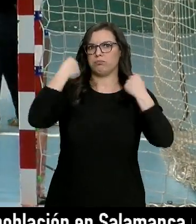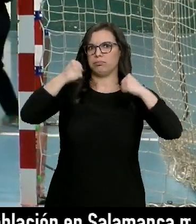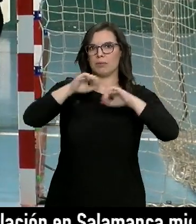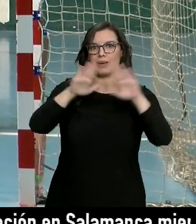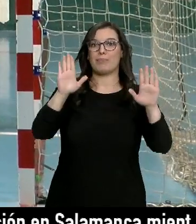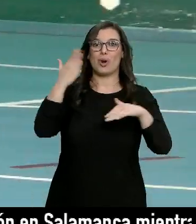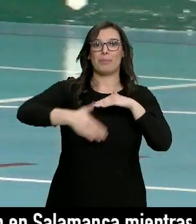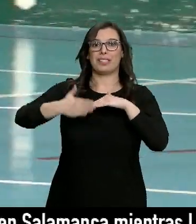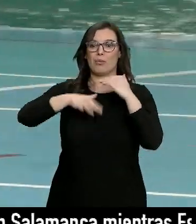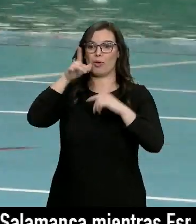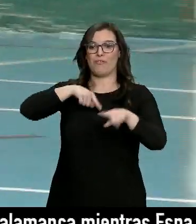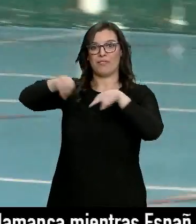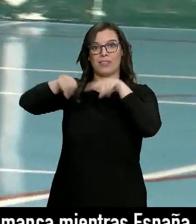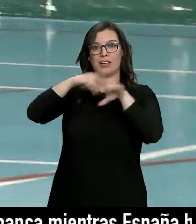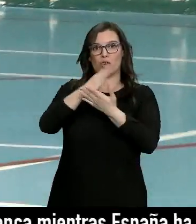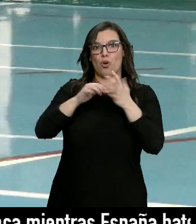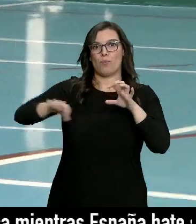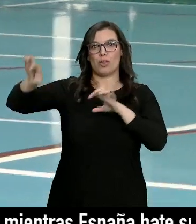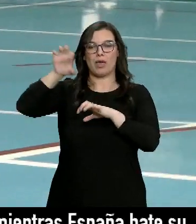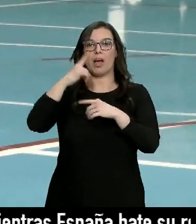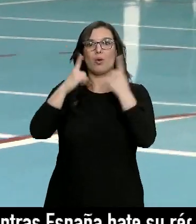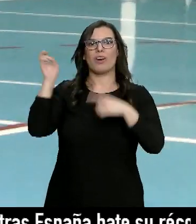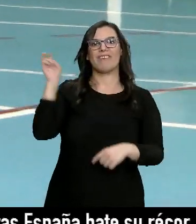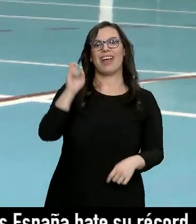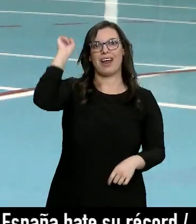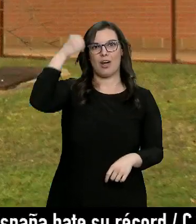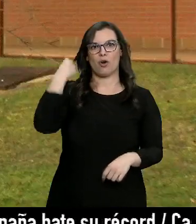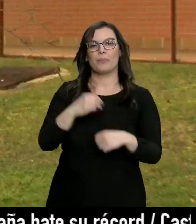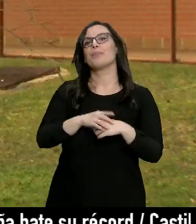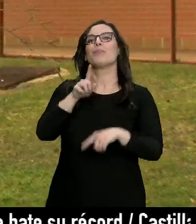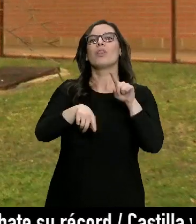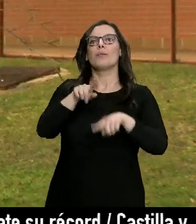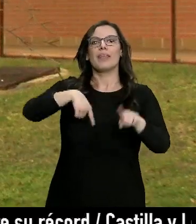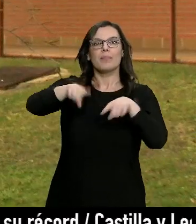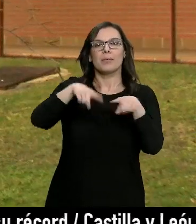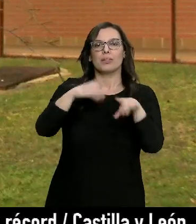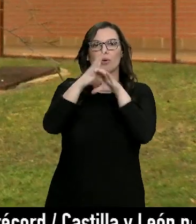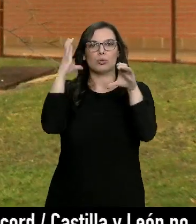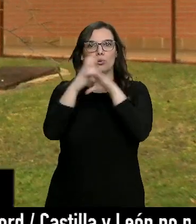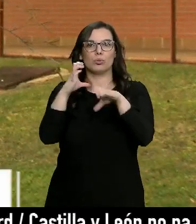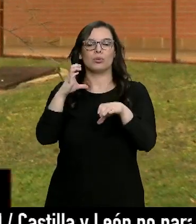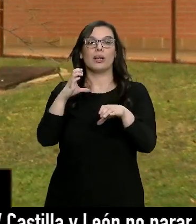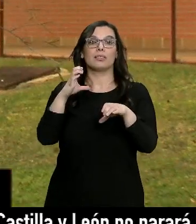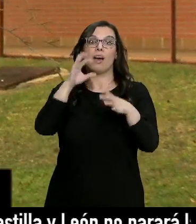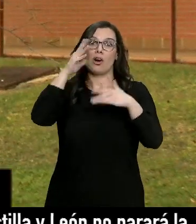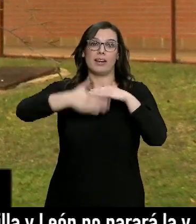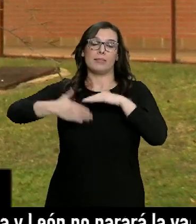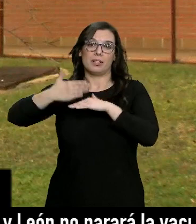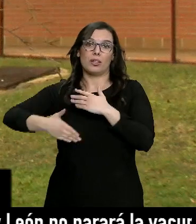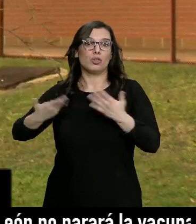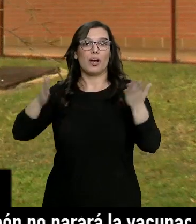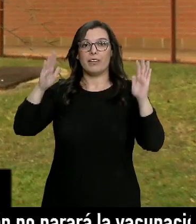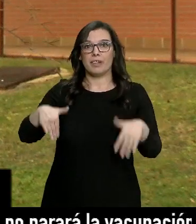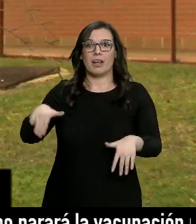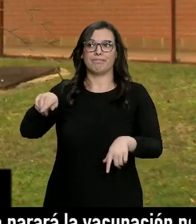entre comunidades. Muchas de sus jugadoras deben viajar desde Aragón. Dependemos de desplazamientos, de autobuses para ir a entrenar y ahora hay mucha limitación. Entonces al final